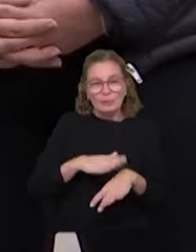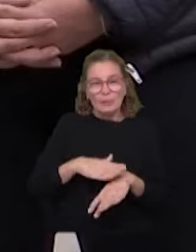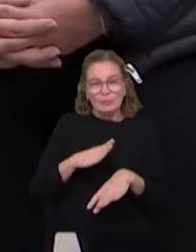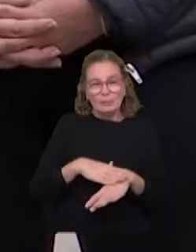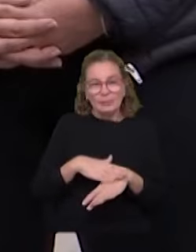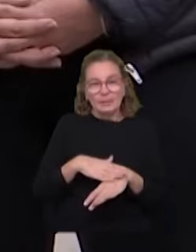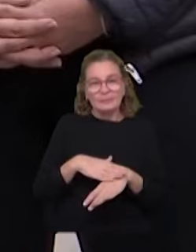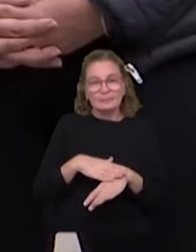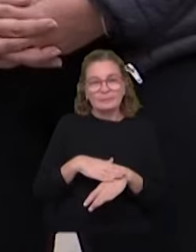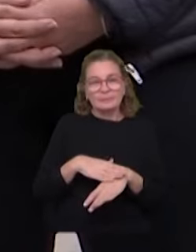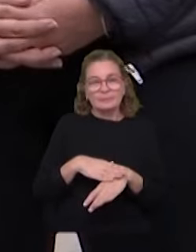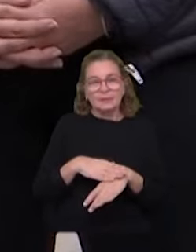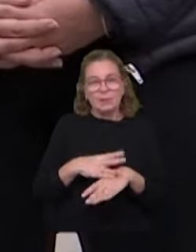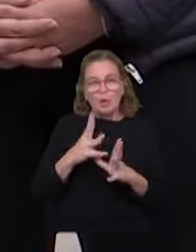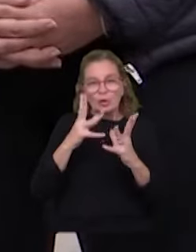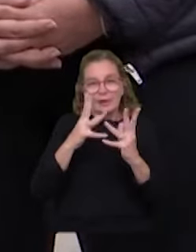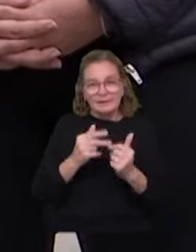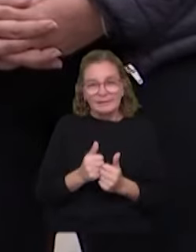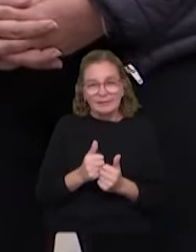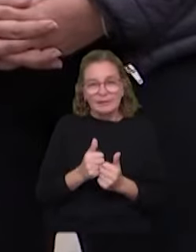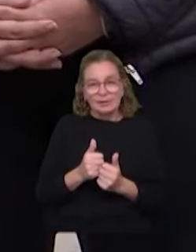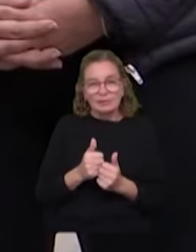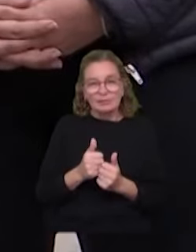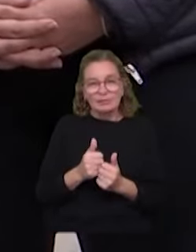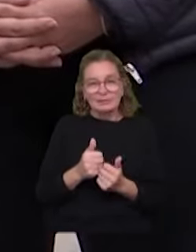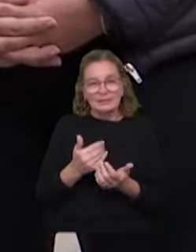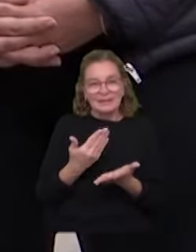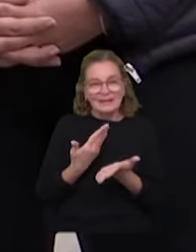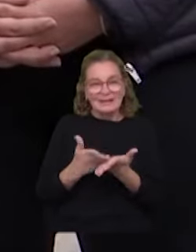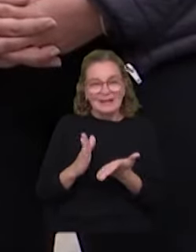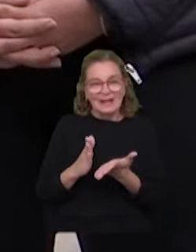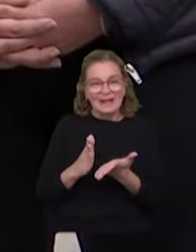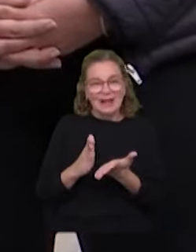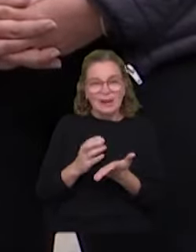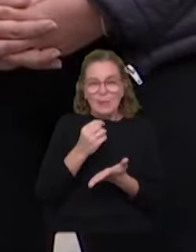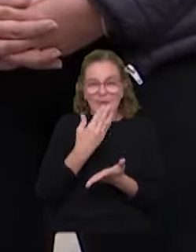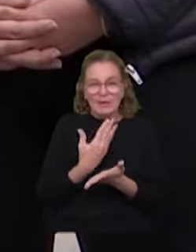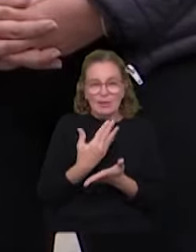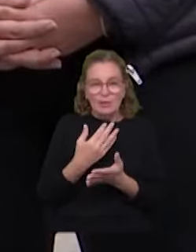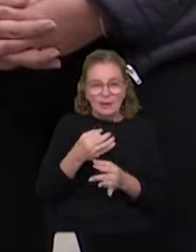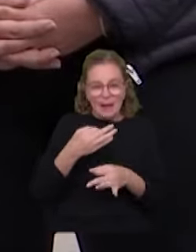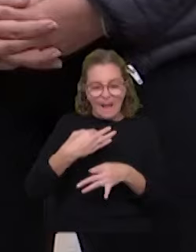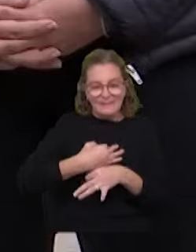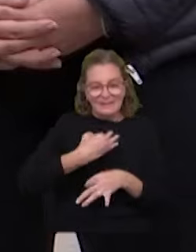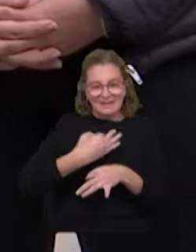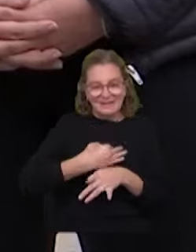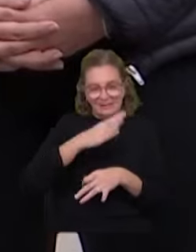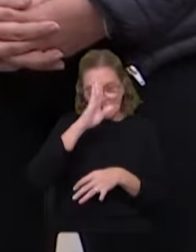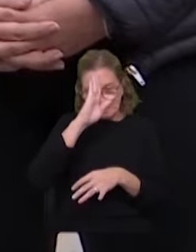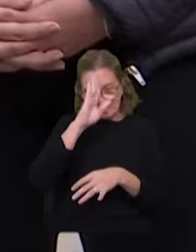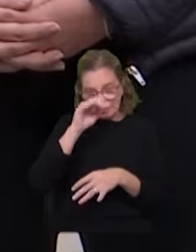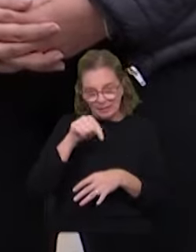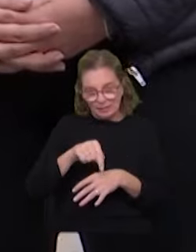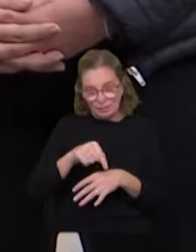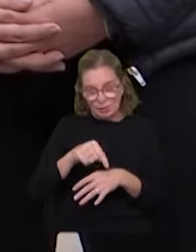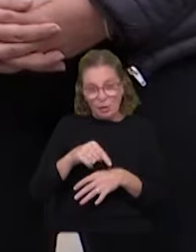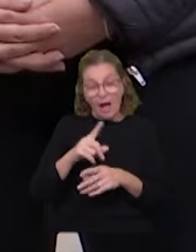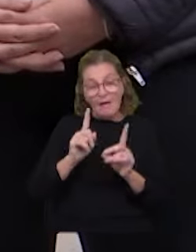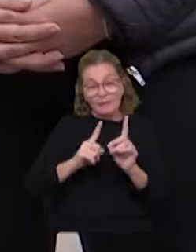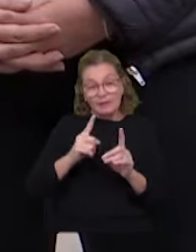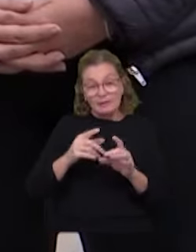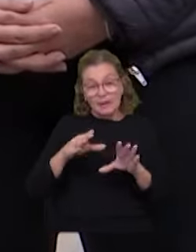responsabilidad como organización de sacar las mejores enseñanzas de esto con los